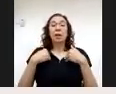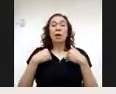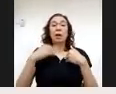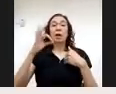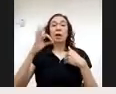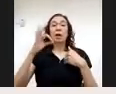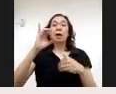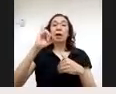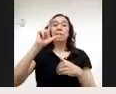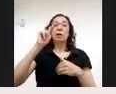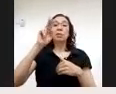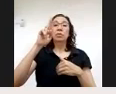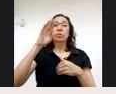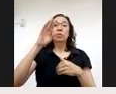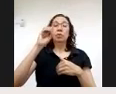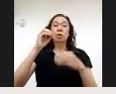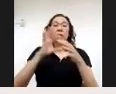de polipropileno